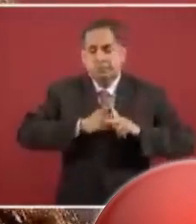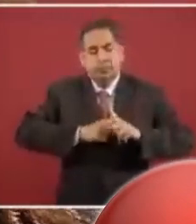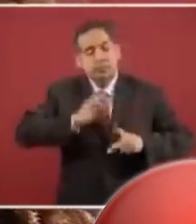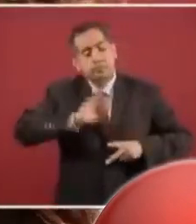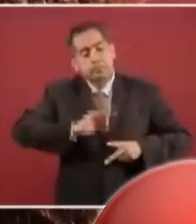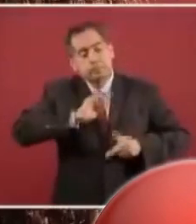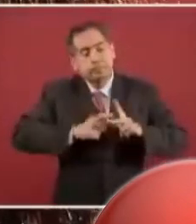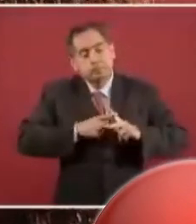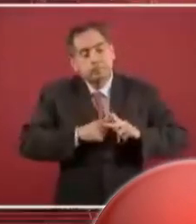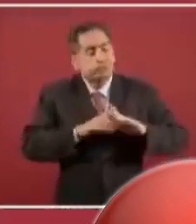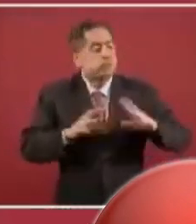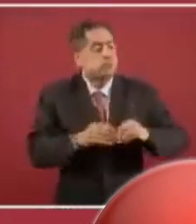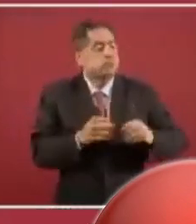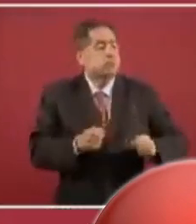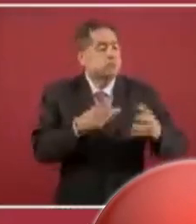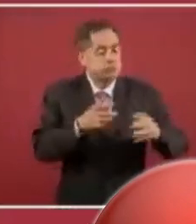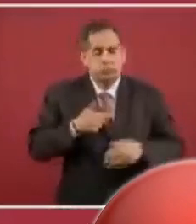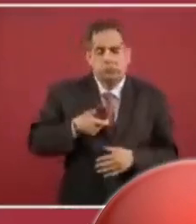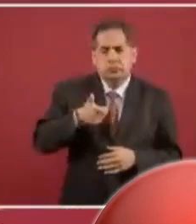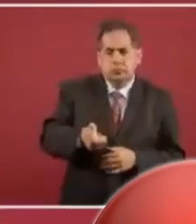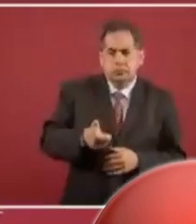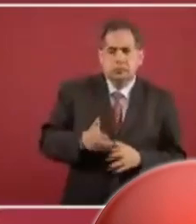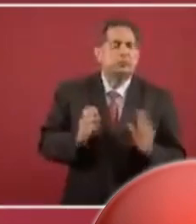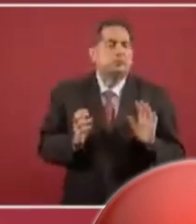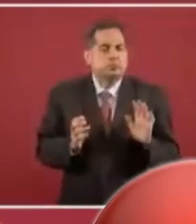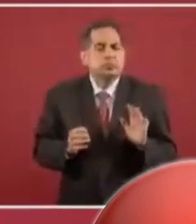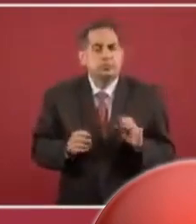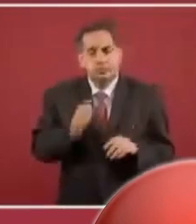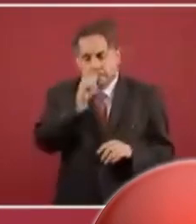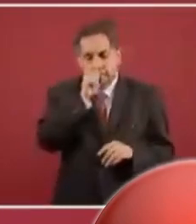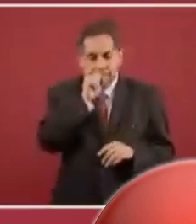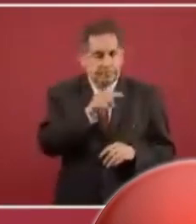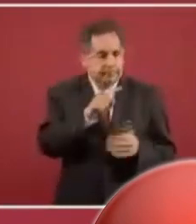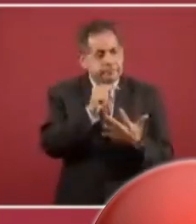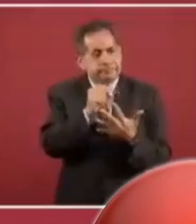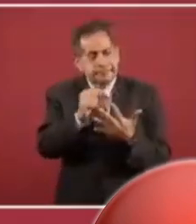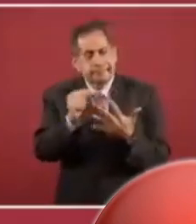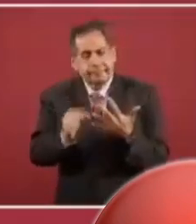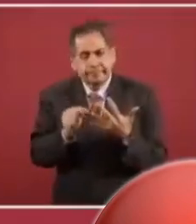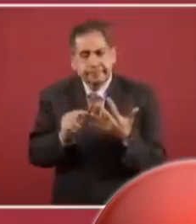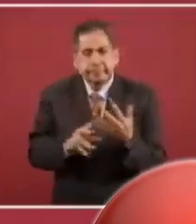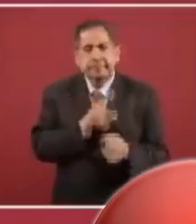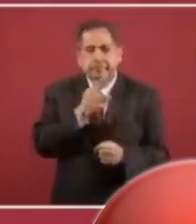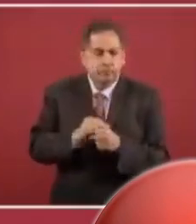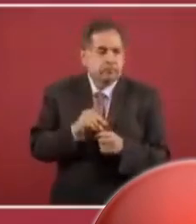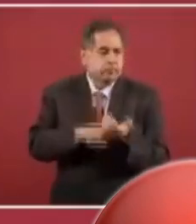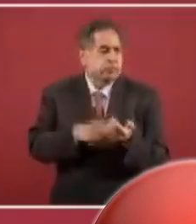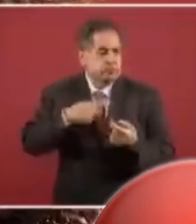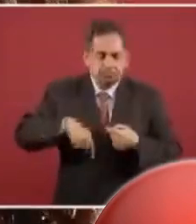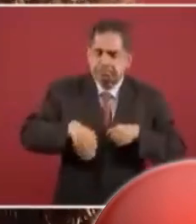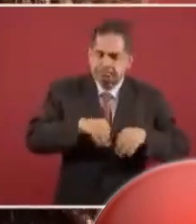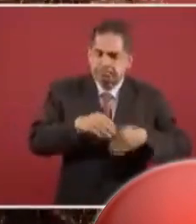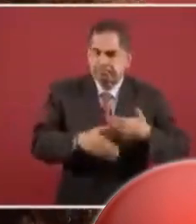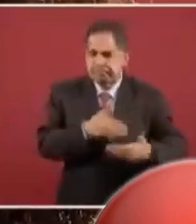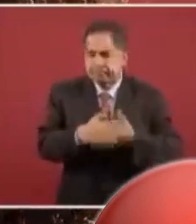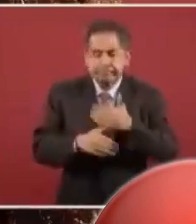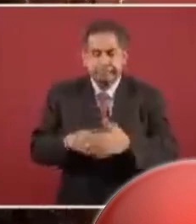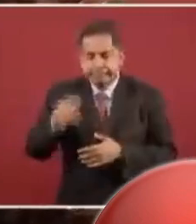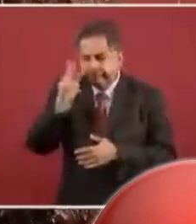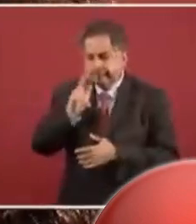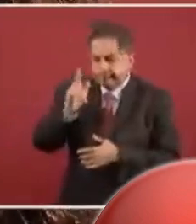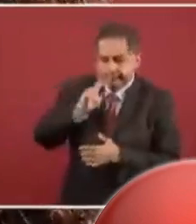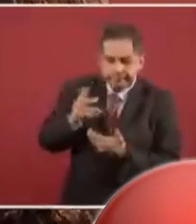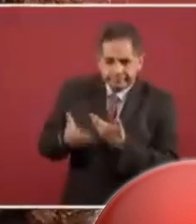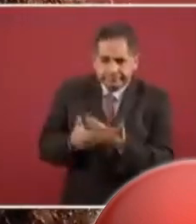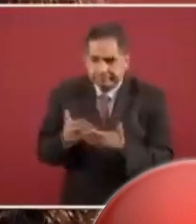proporcional a esos 2 días a la semana. Y todos estos mecanismos son los que que hemos venido trabajando en la prueba piloto, por